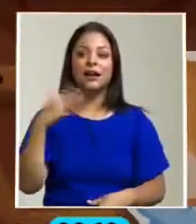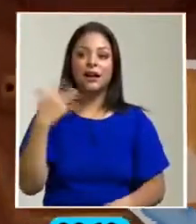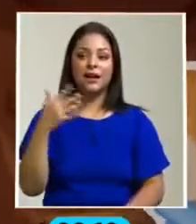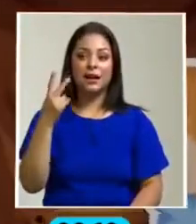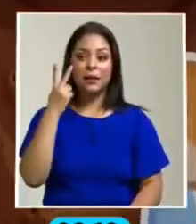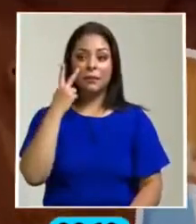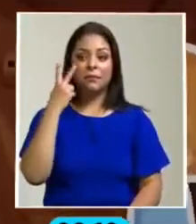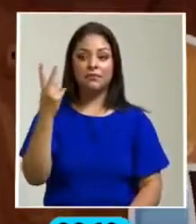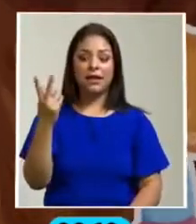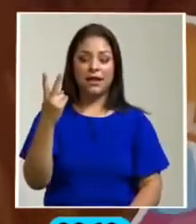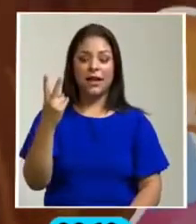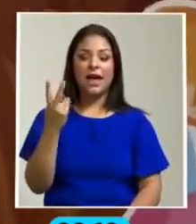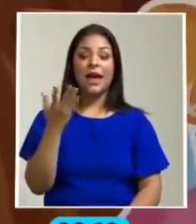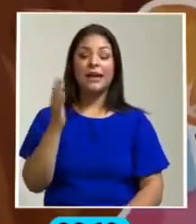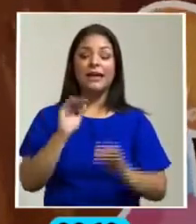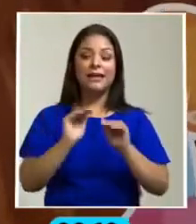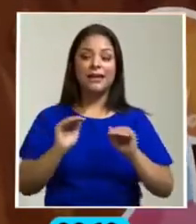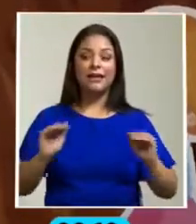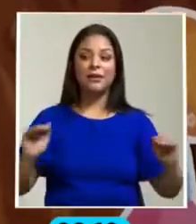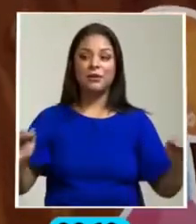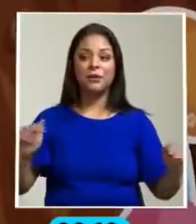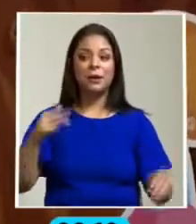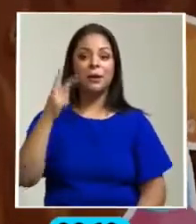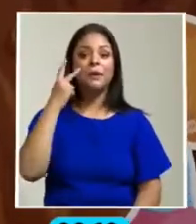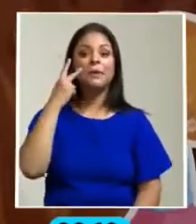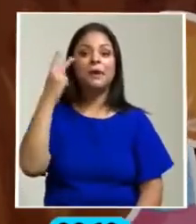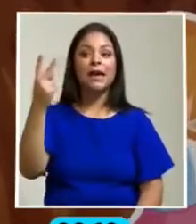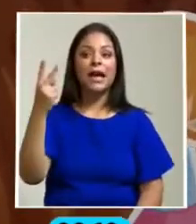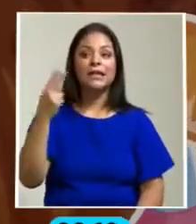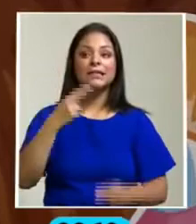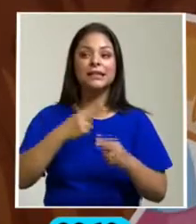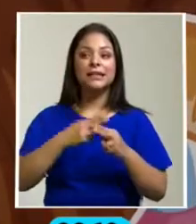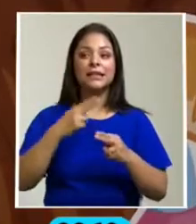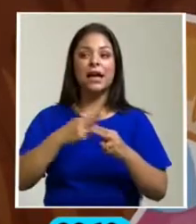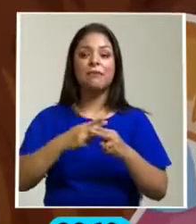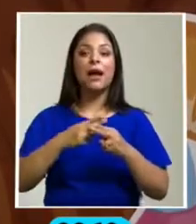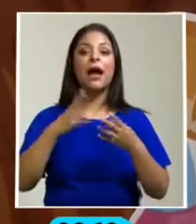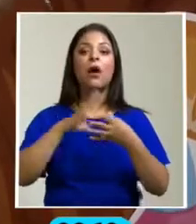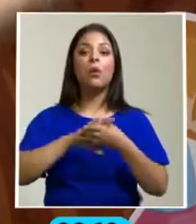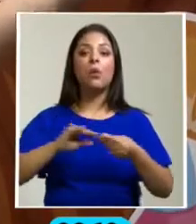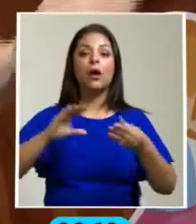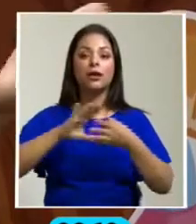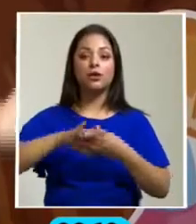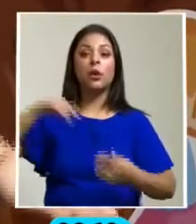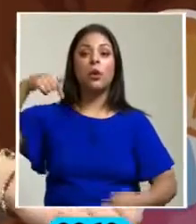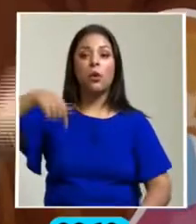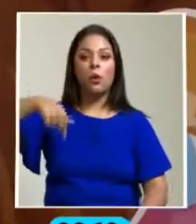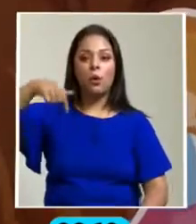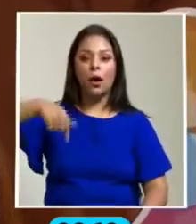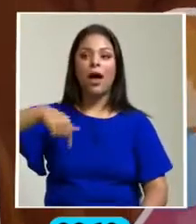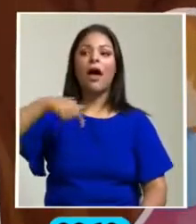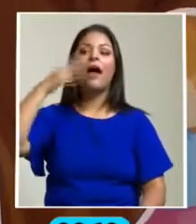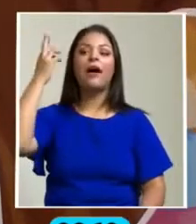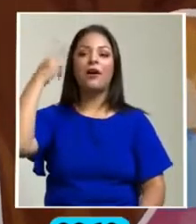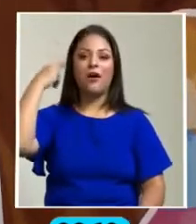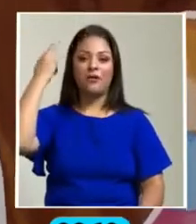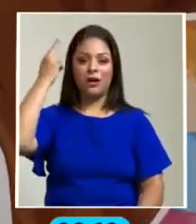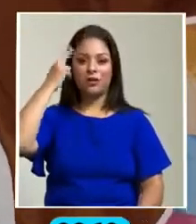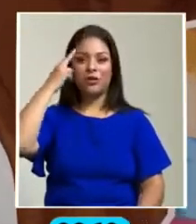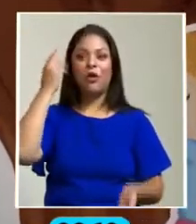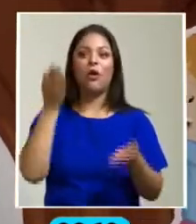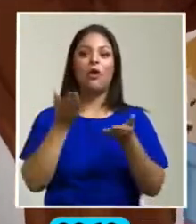¡Vean, niños y niñas! ¡El cuento de hoy! Con razón venían esas cosas en la caja, claro,